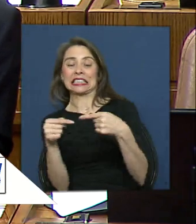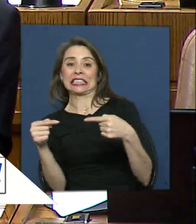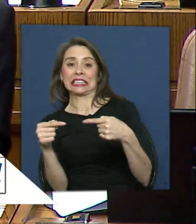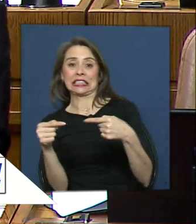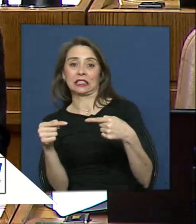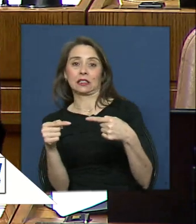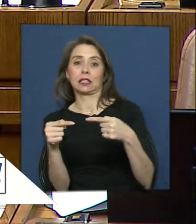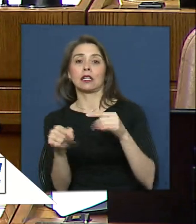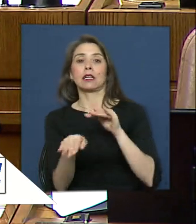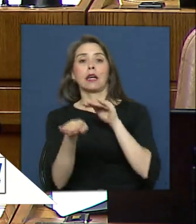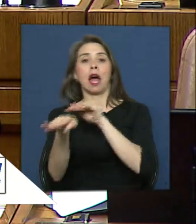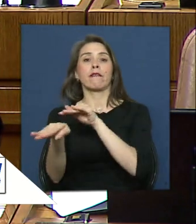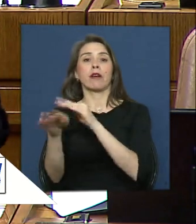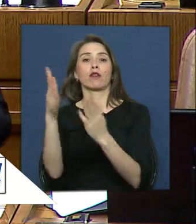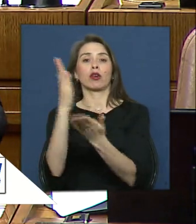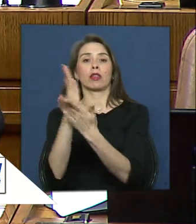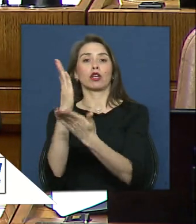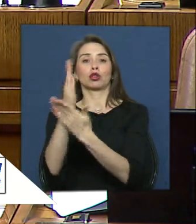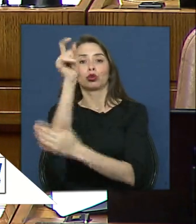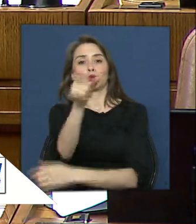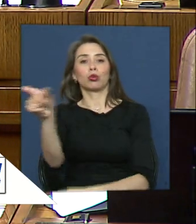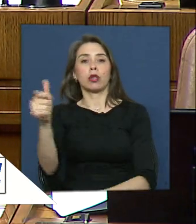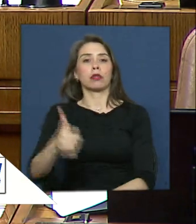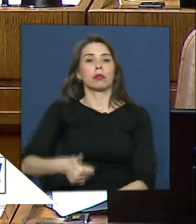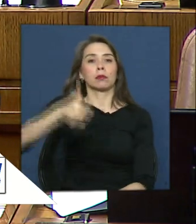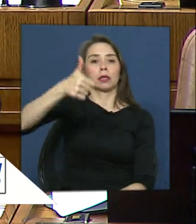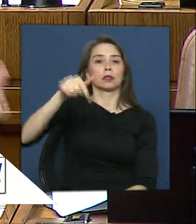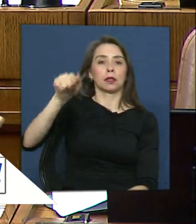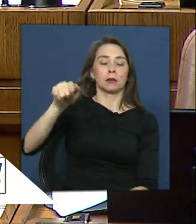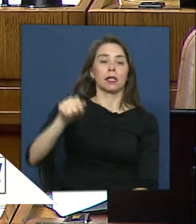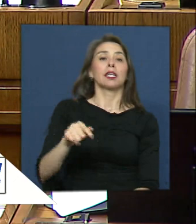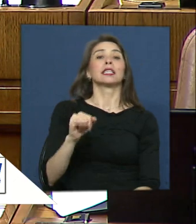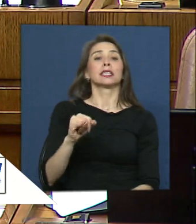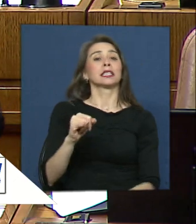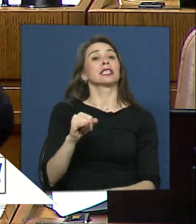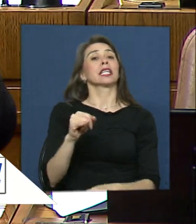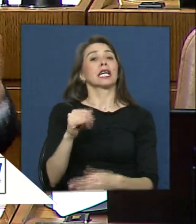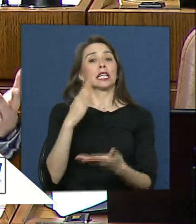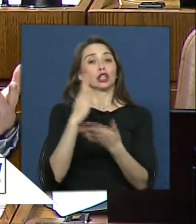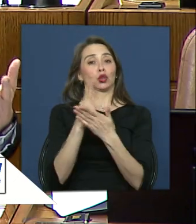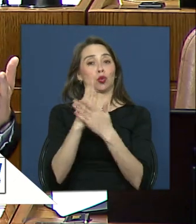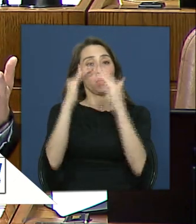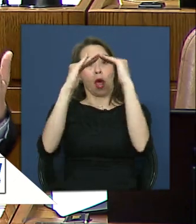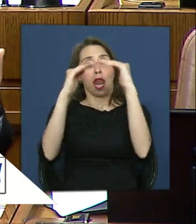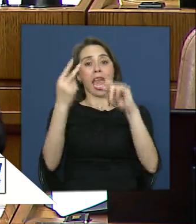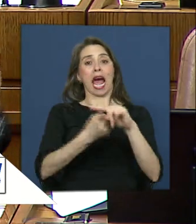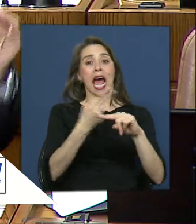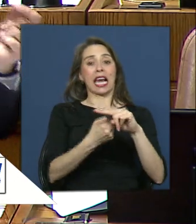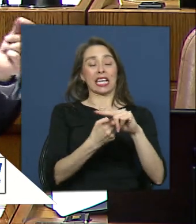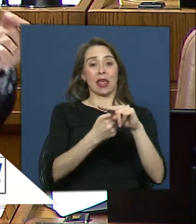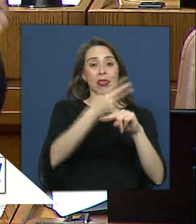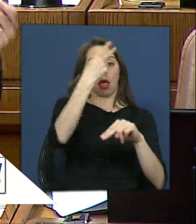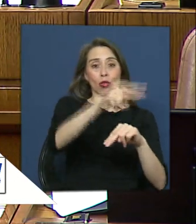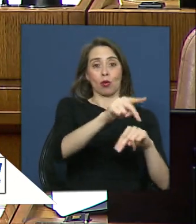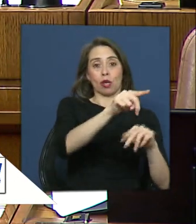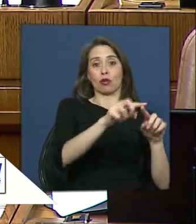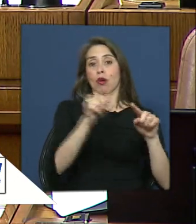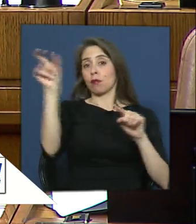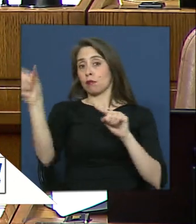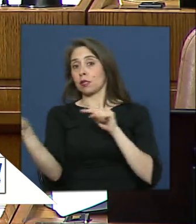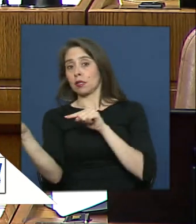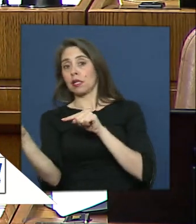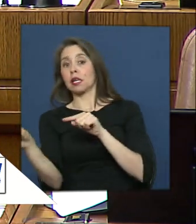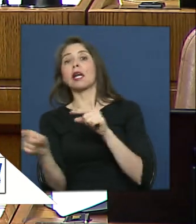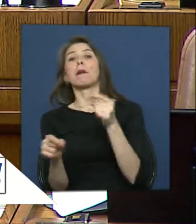favor de los estudiantes. Y por tanto, que si un colegio arrienda la propiedad a una persona relacionada, ese precio debe ser